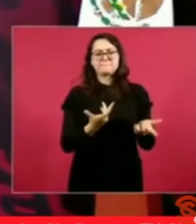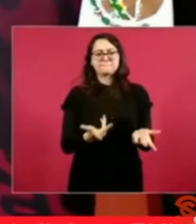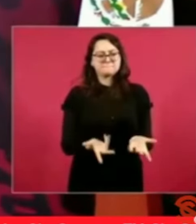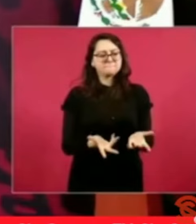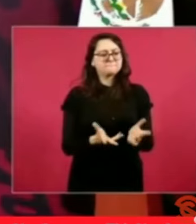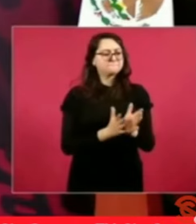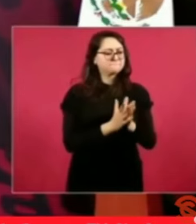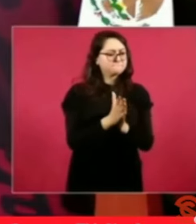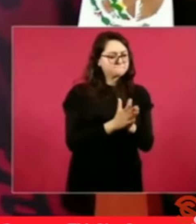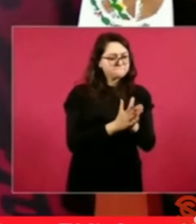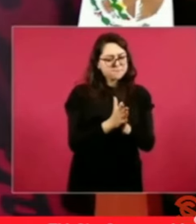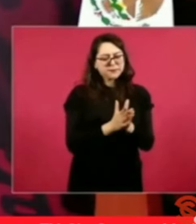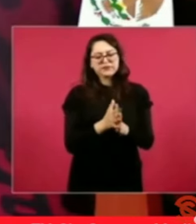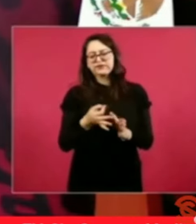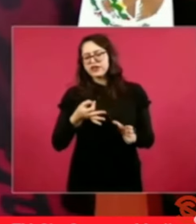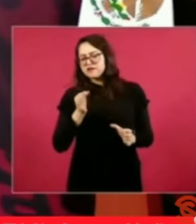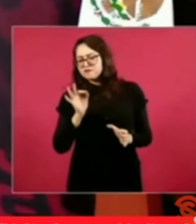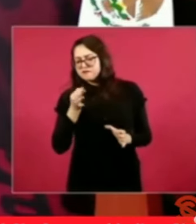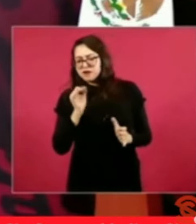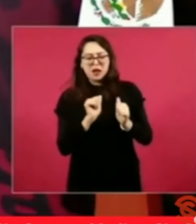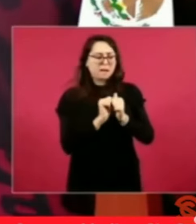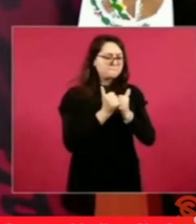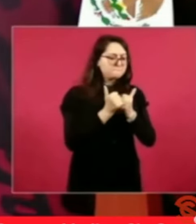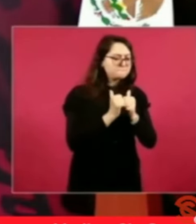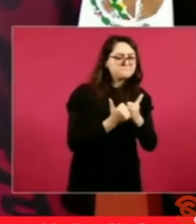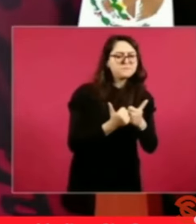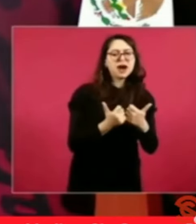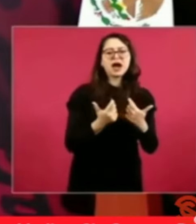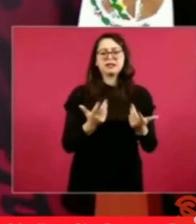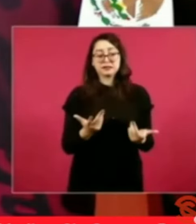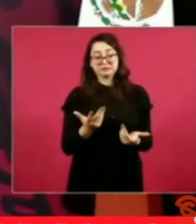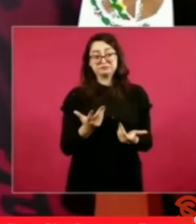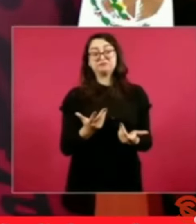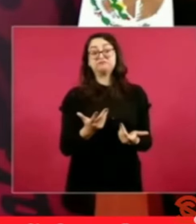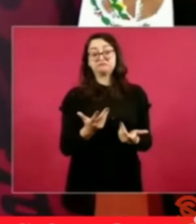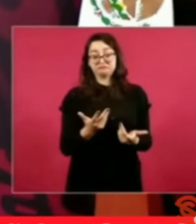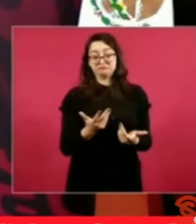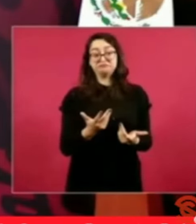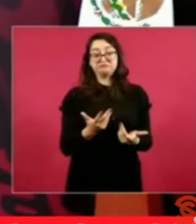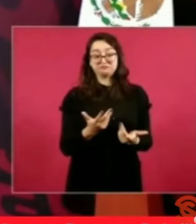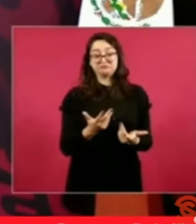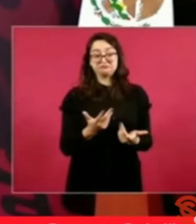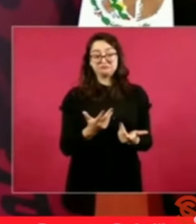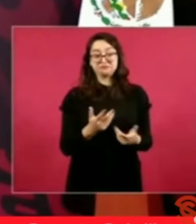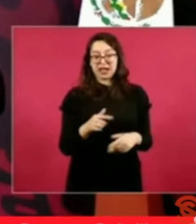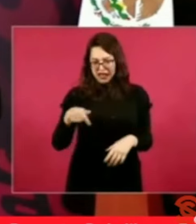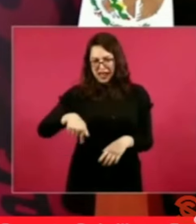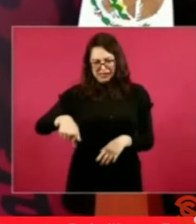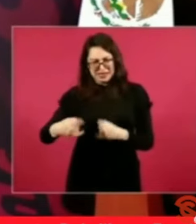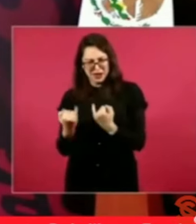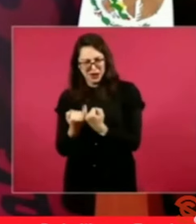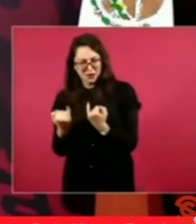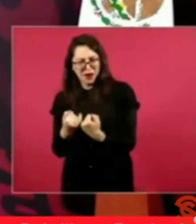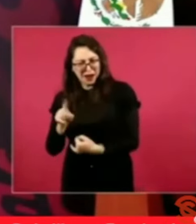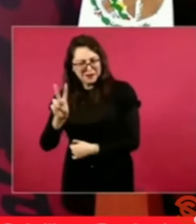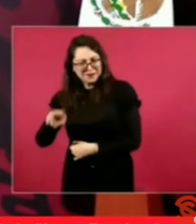chocolate y café con leche y pan. O sea, así como a ustedes que les atendemos aquí.